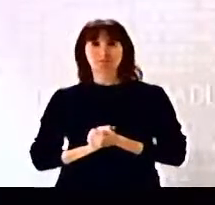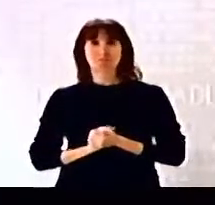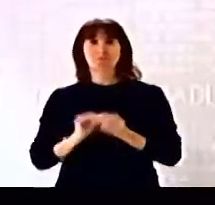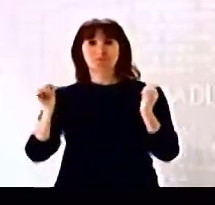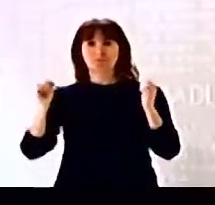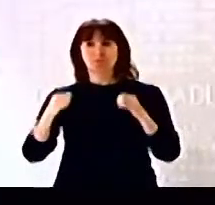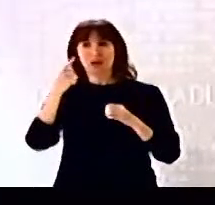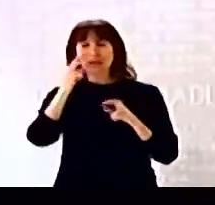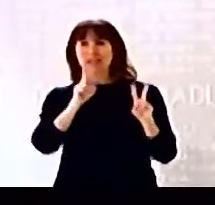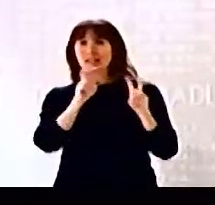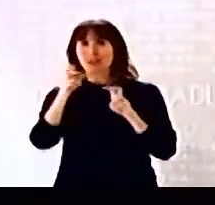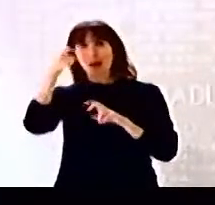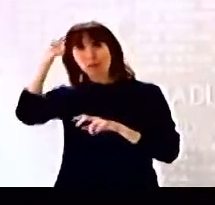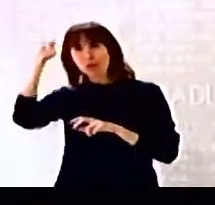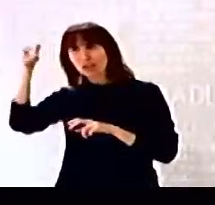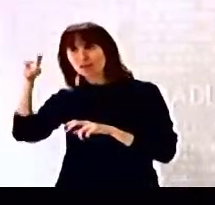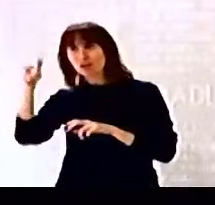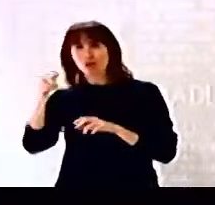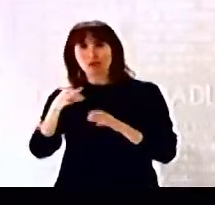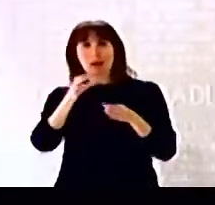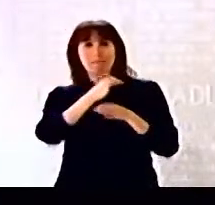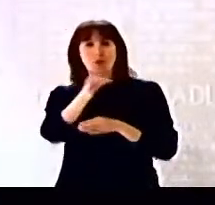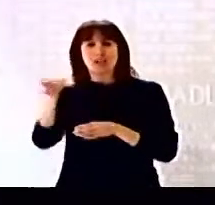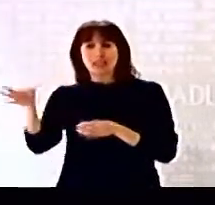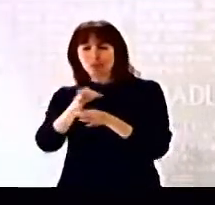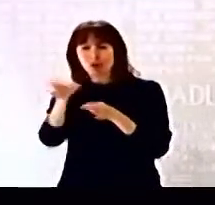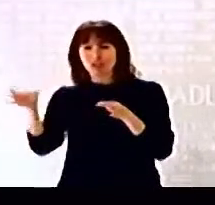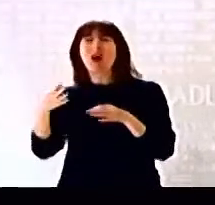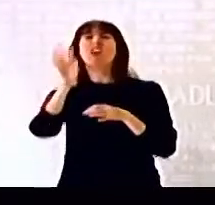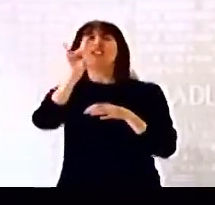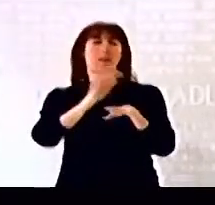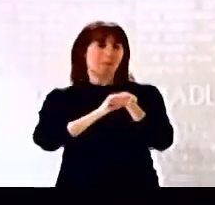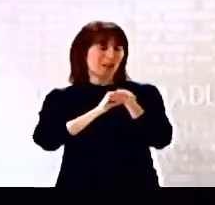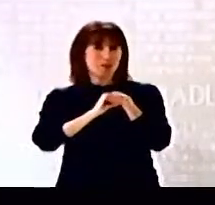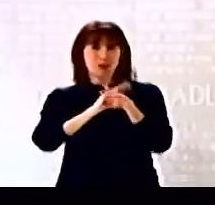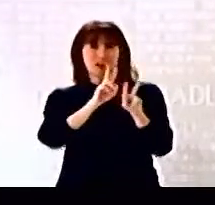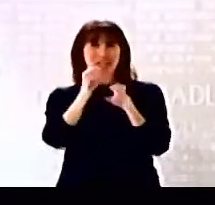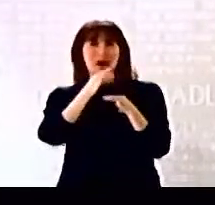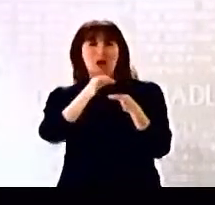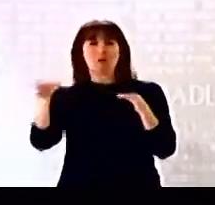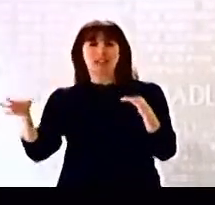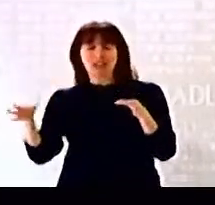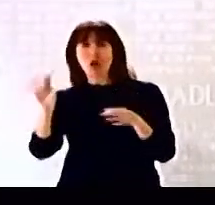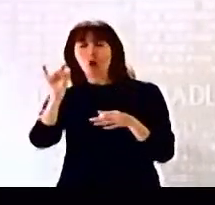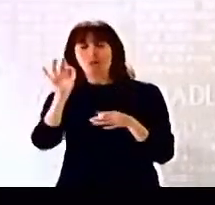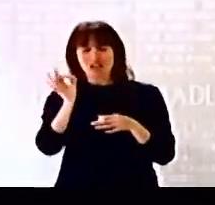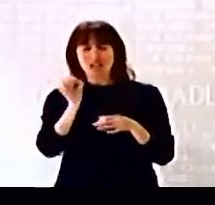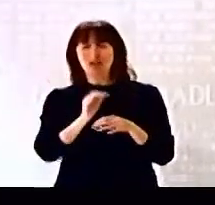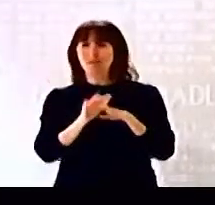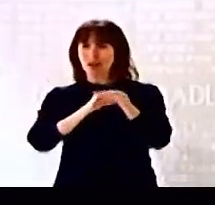El tema municipios únicamente. Ay, perdón, sí, el tema municipios, que no lo había notado.